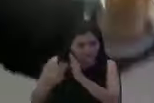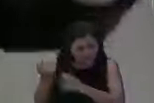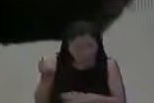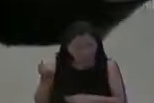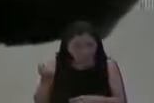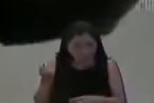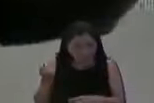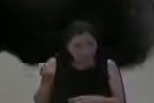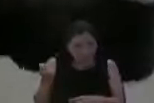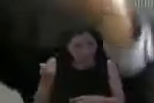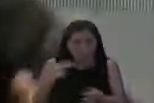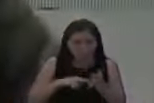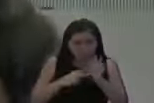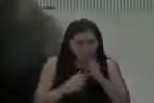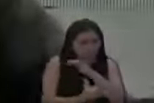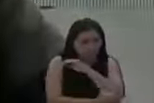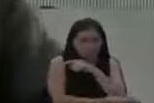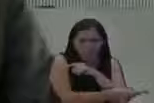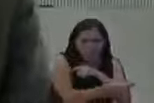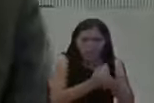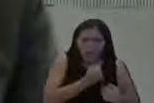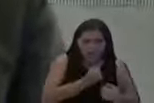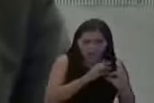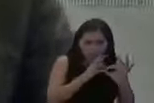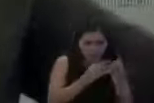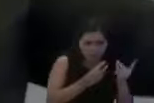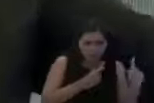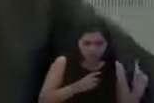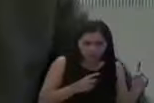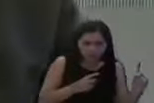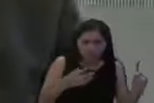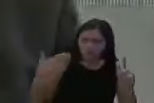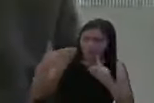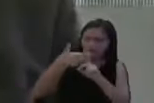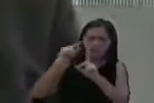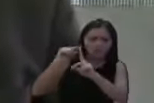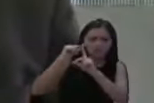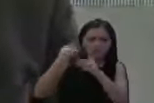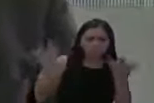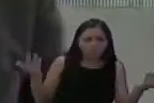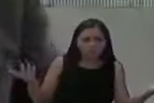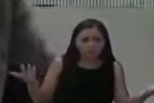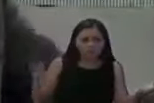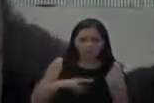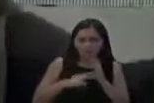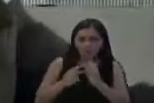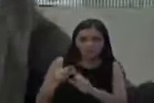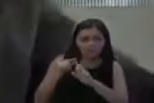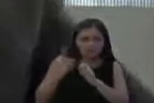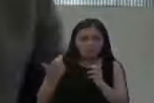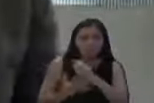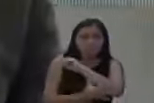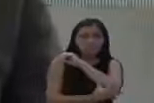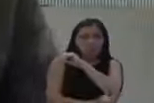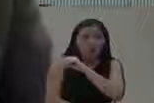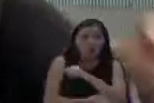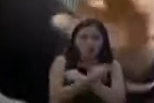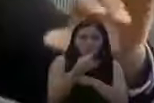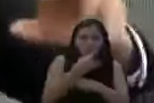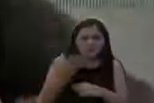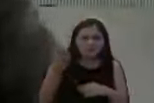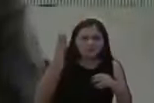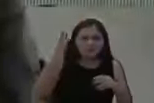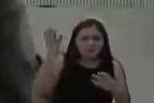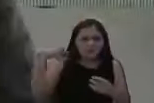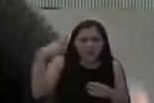entonces nuestros pobres nuestros obreros no quieren a su familia Ya basta de tanto insulto compañero Ah es que los pobres son vagos son tontos eso